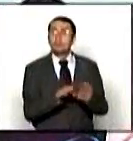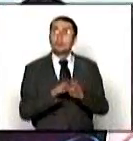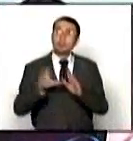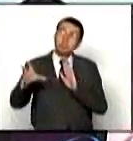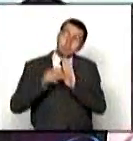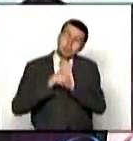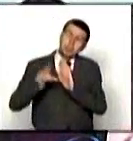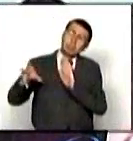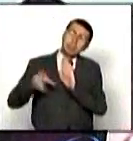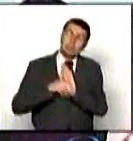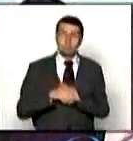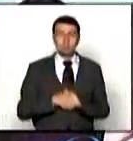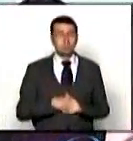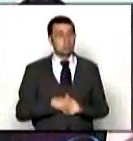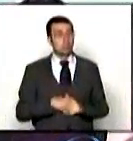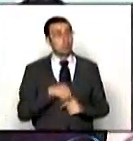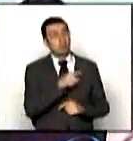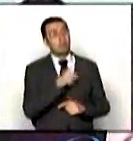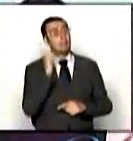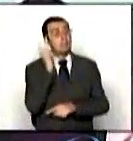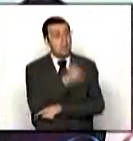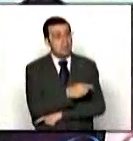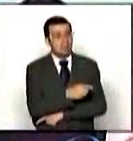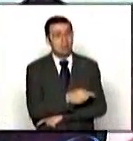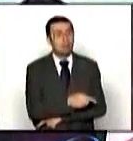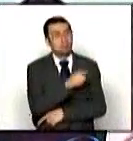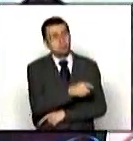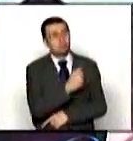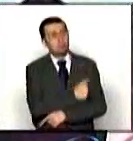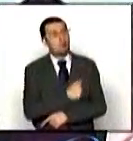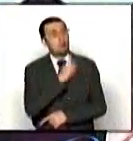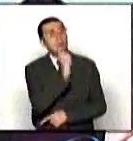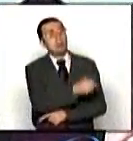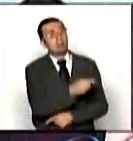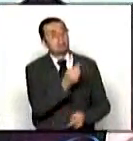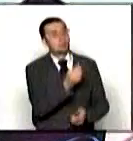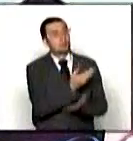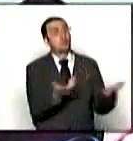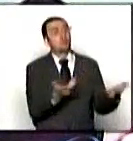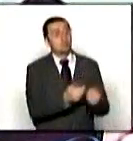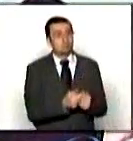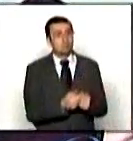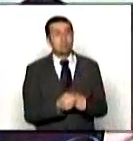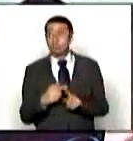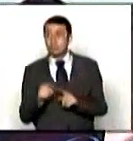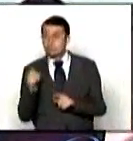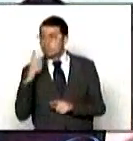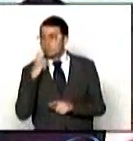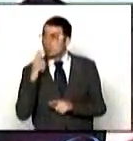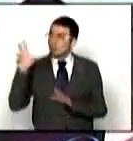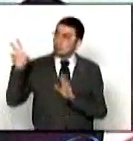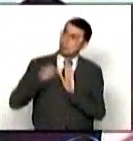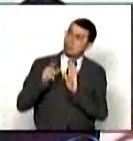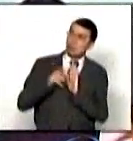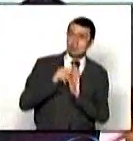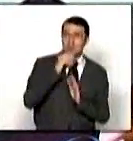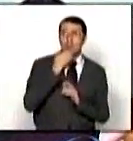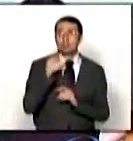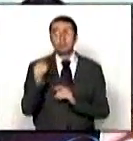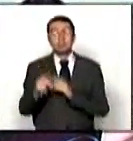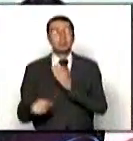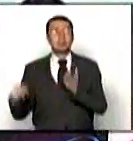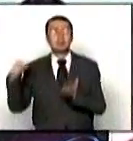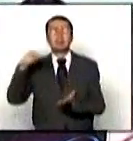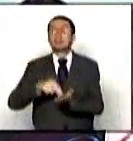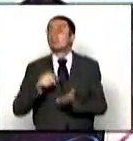niño no se le puede ordenar y decirle que haga cosas de una manera ilógica si no lo ven los padres. Si usted es un papá que se levanta y desayuna pues